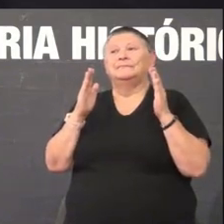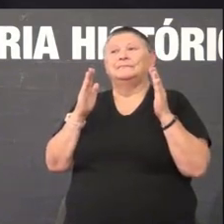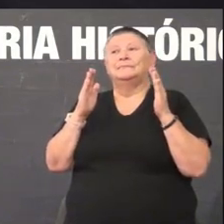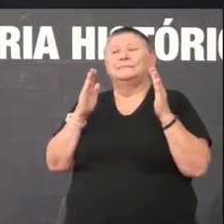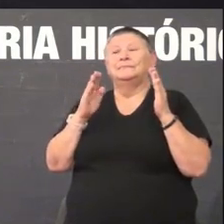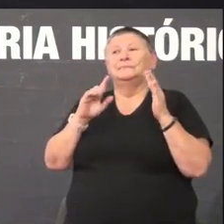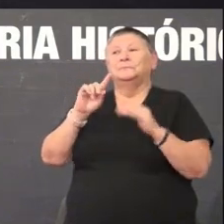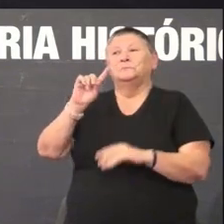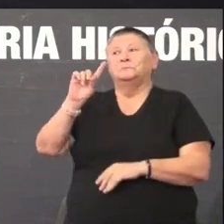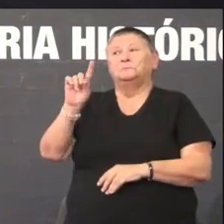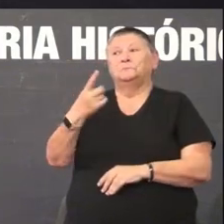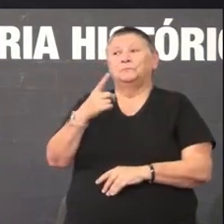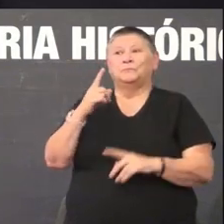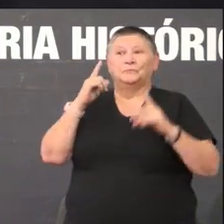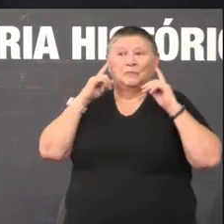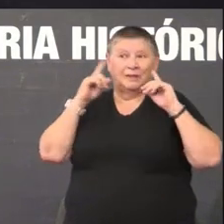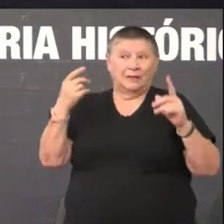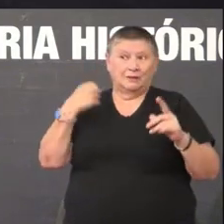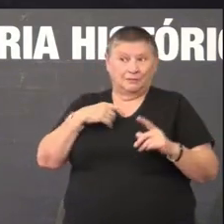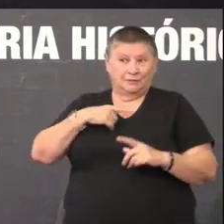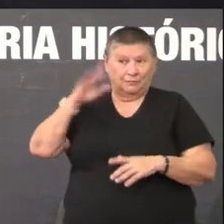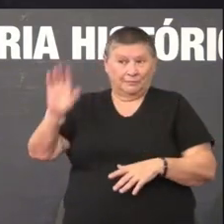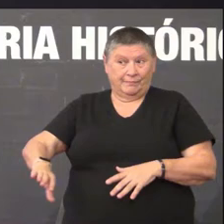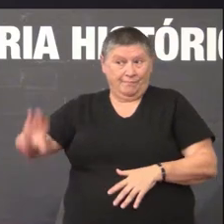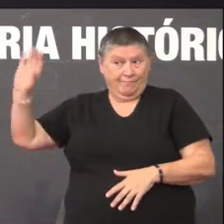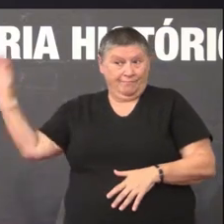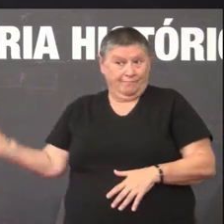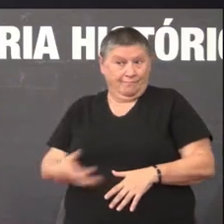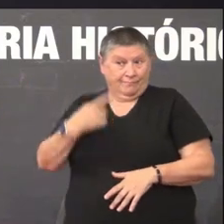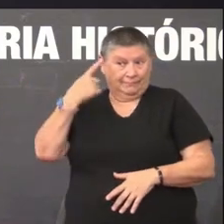primero tenemos el caso de Urdangarín, que os lo quiero mencionar porque